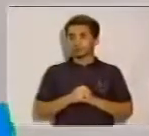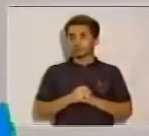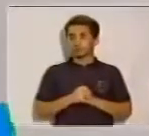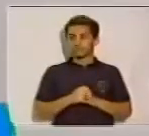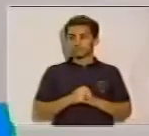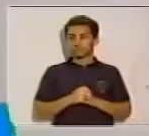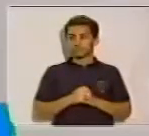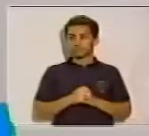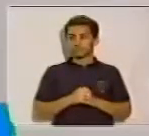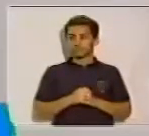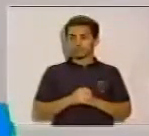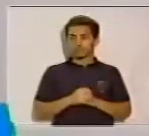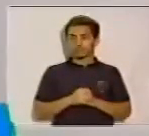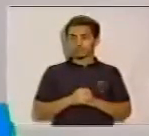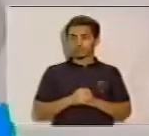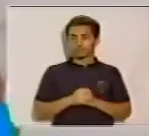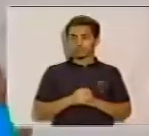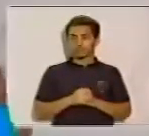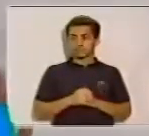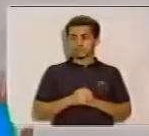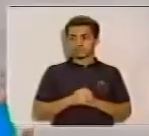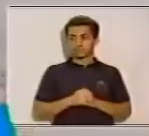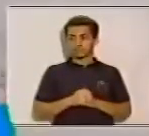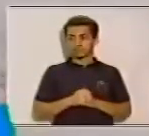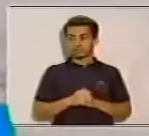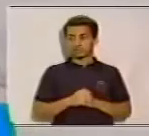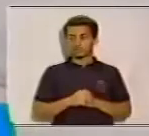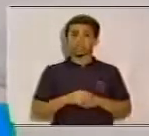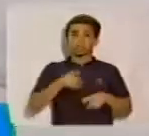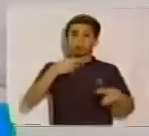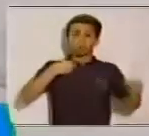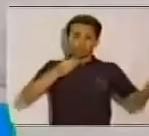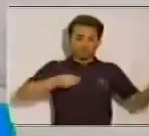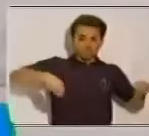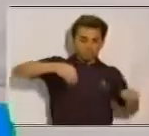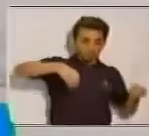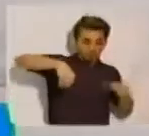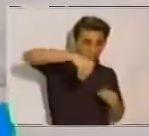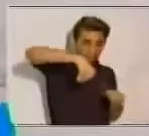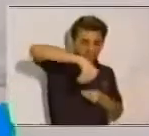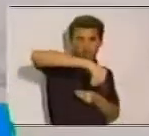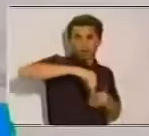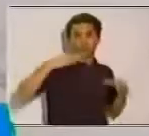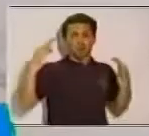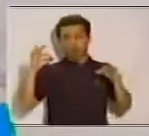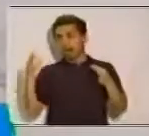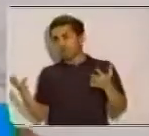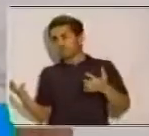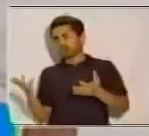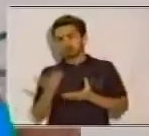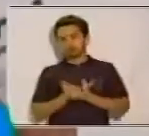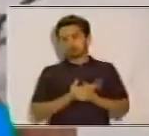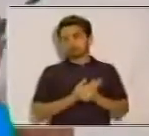Si ya se me dificulta hacerlo así, puedo venir y voltear la hoja. No hay problema. Y ya voy por acá.